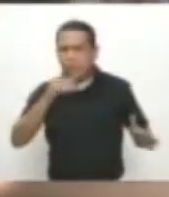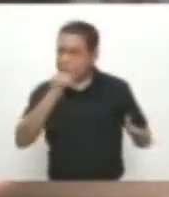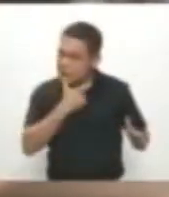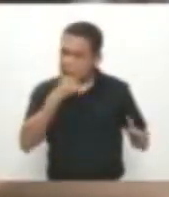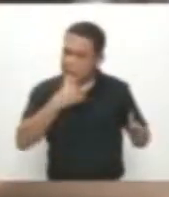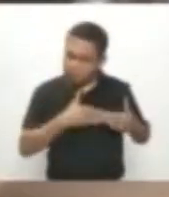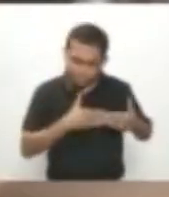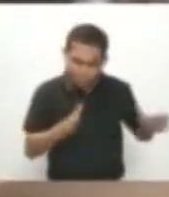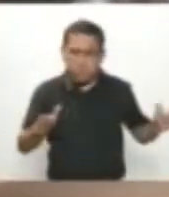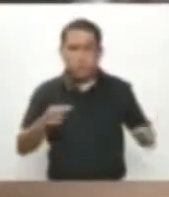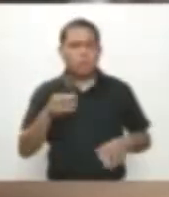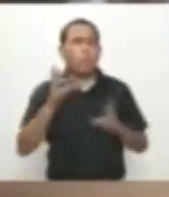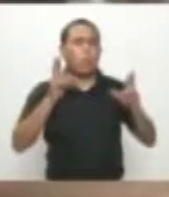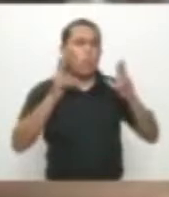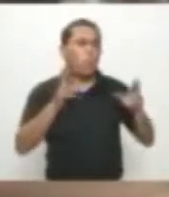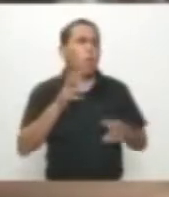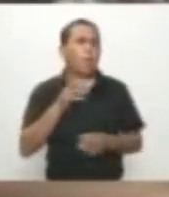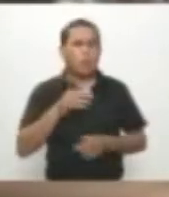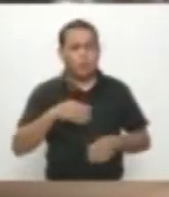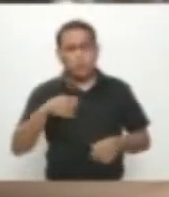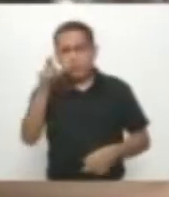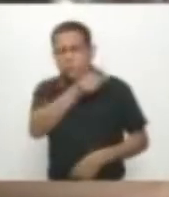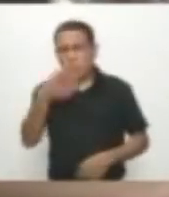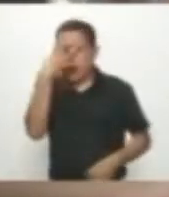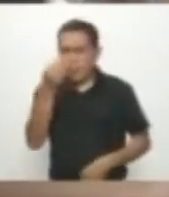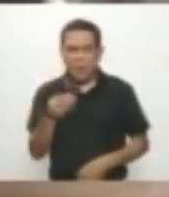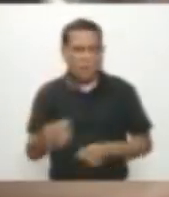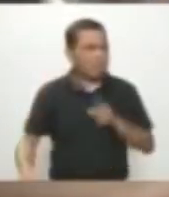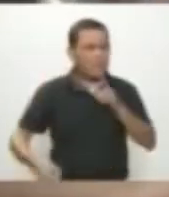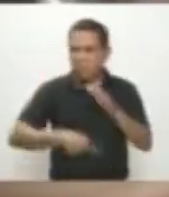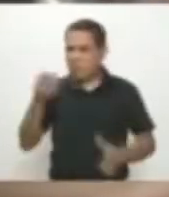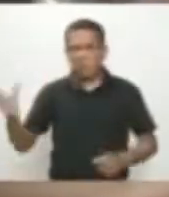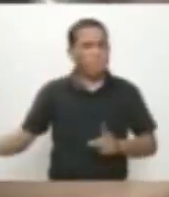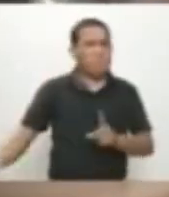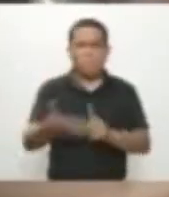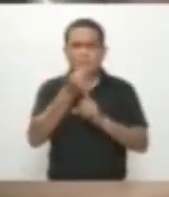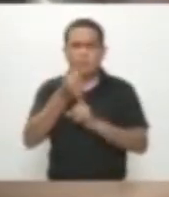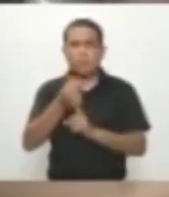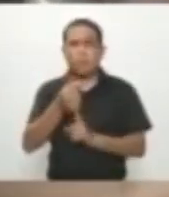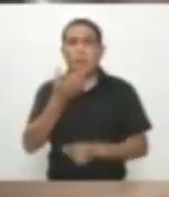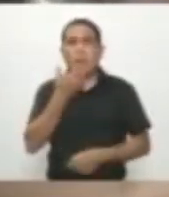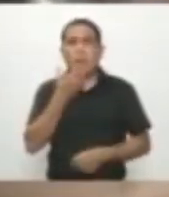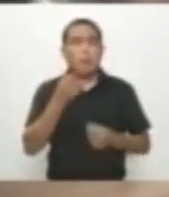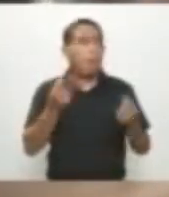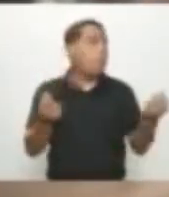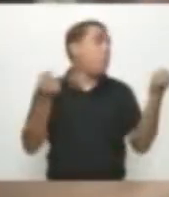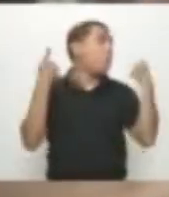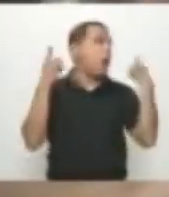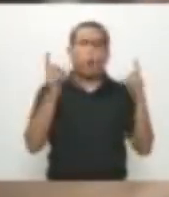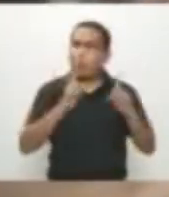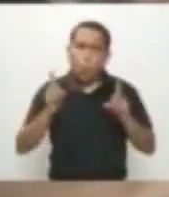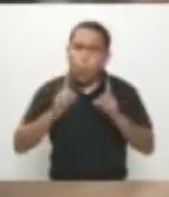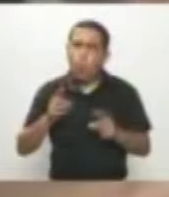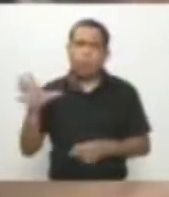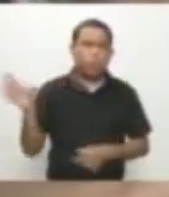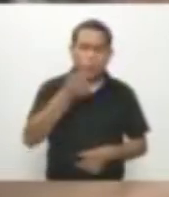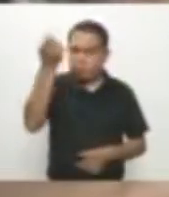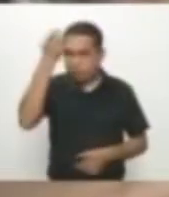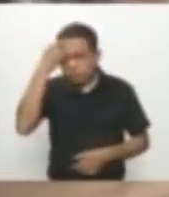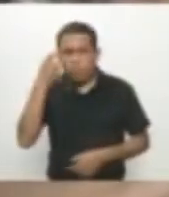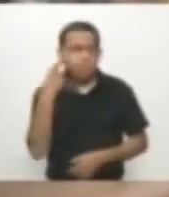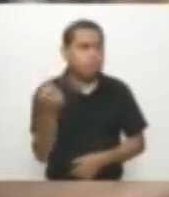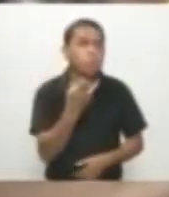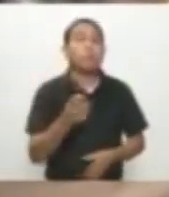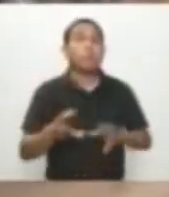que esto no quede así. Que esto no quede impune, y esa es, digamos, lo que